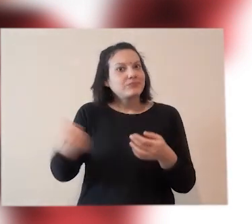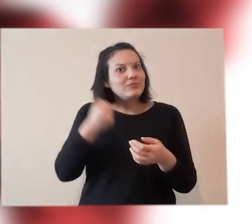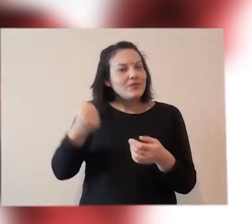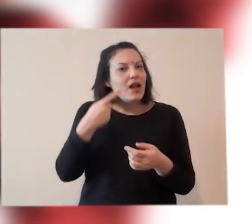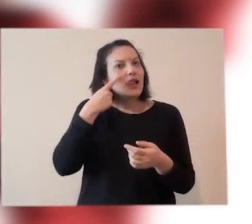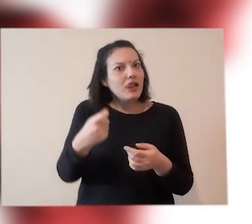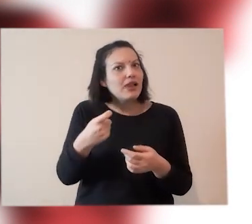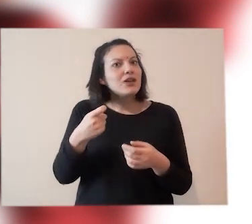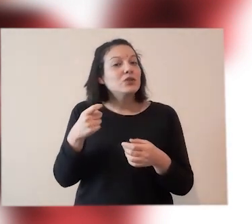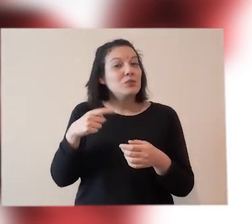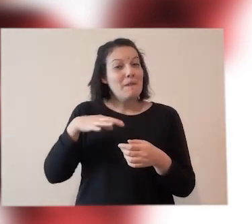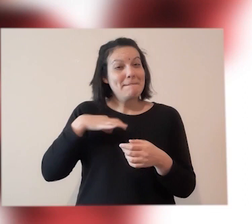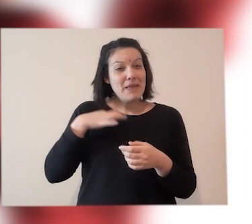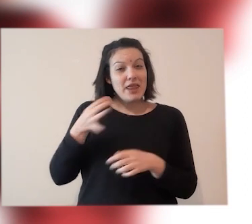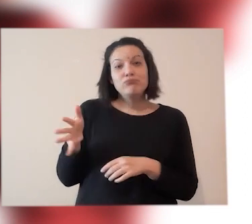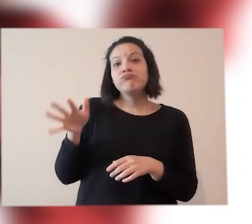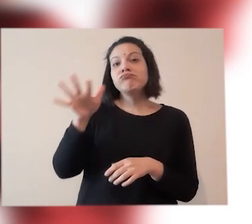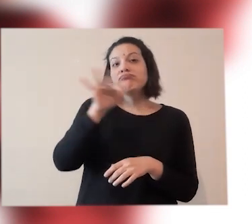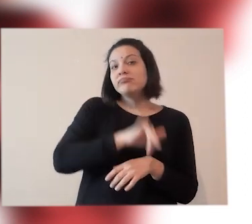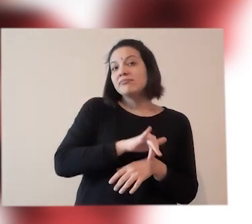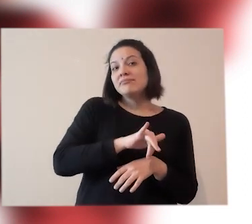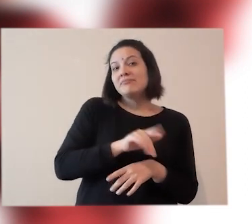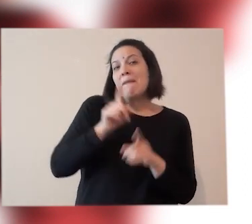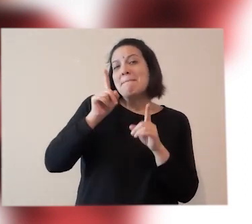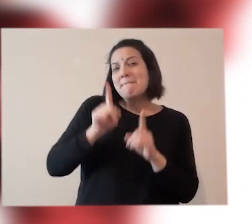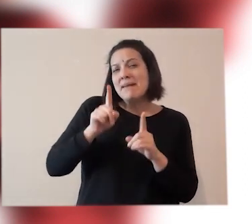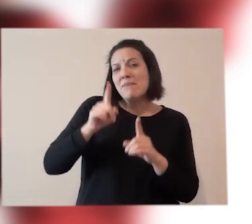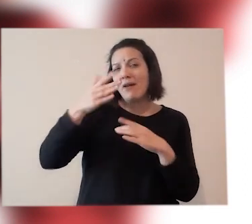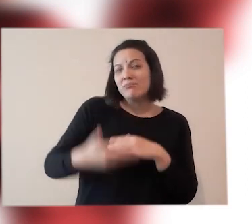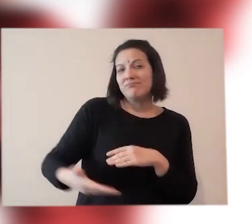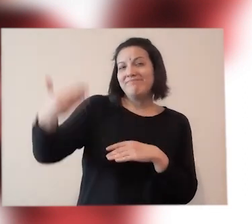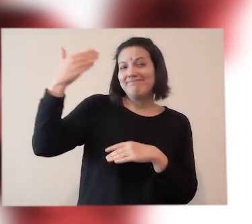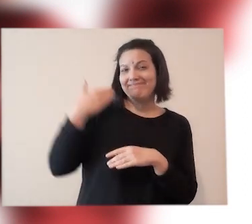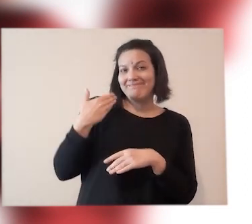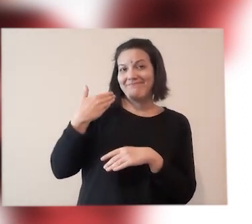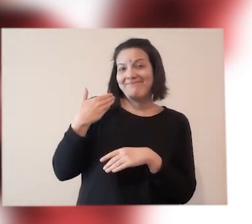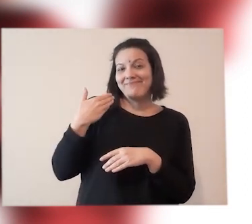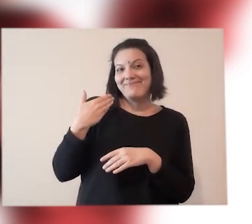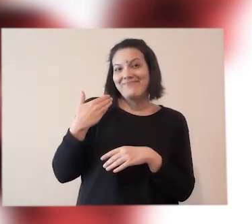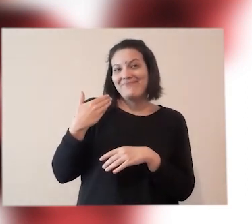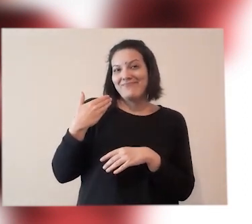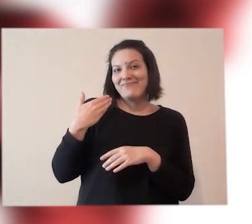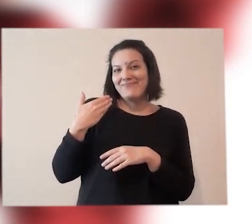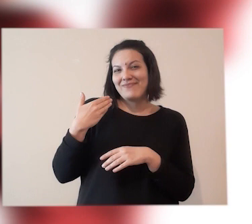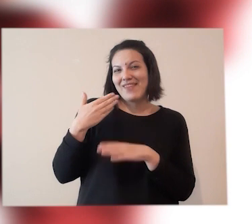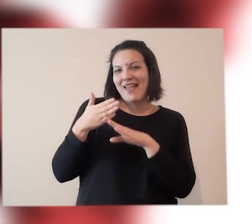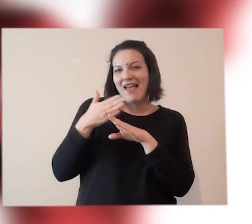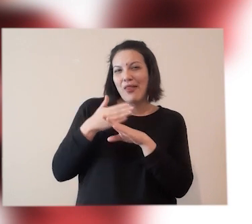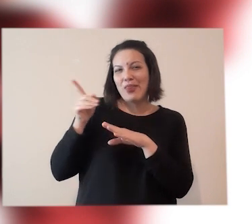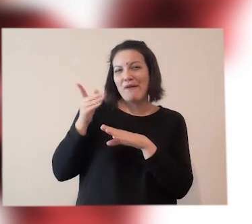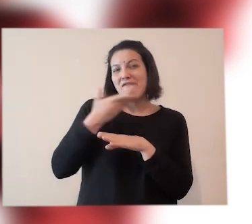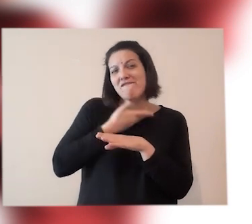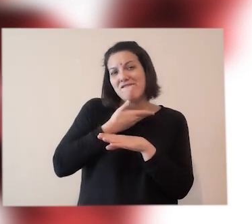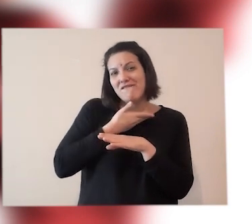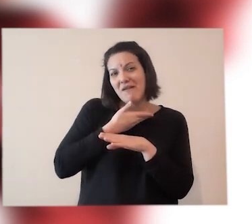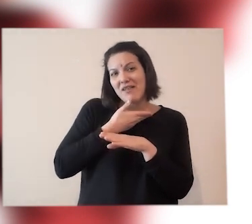no va a seguir siendo la misma que lo era hasta, bueno, antes de comenzar